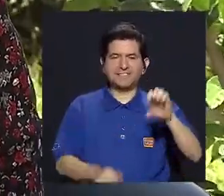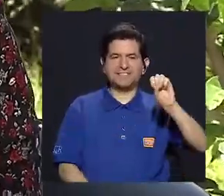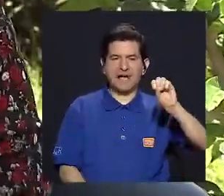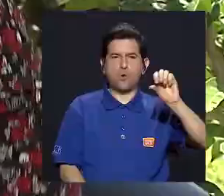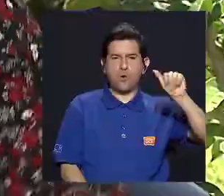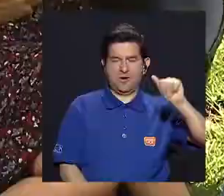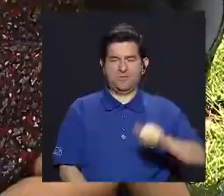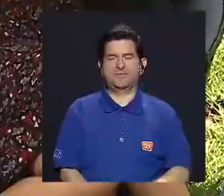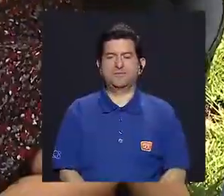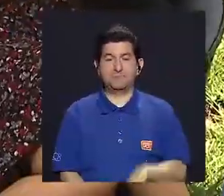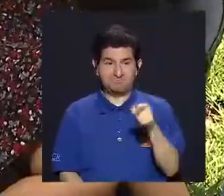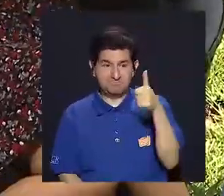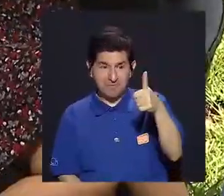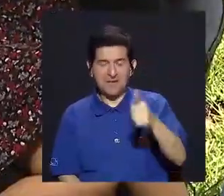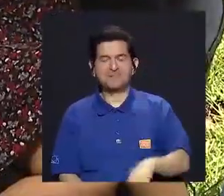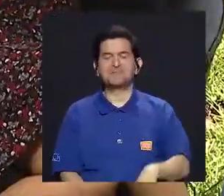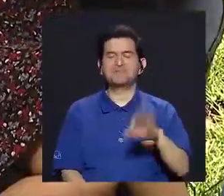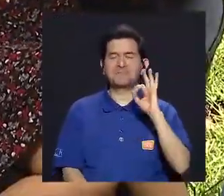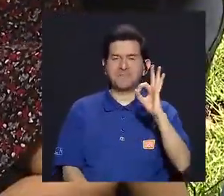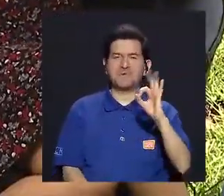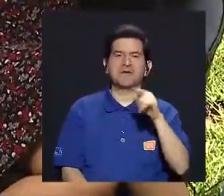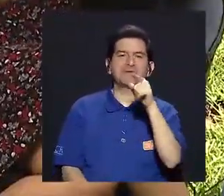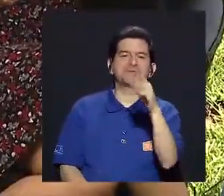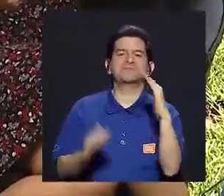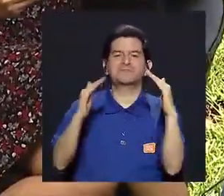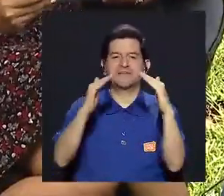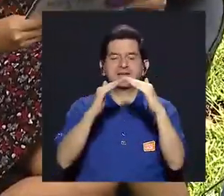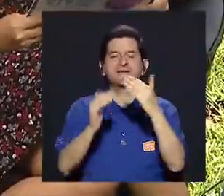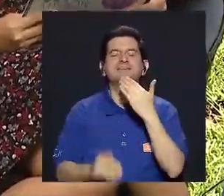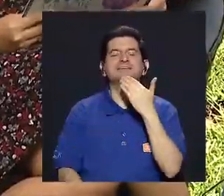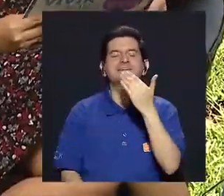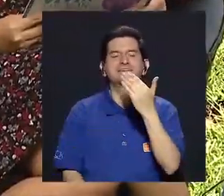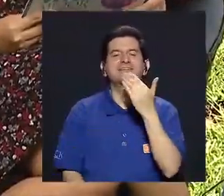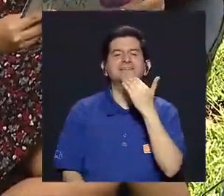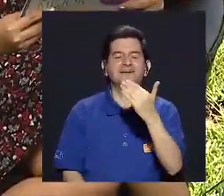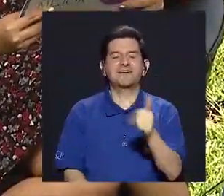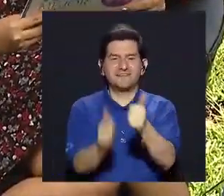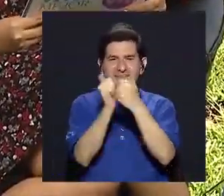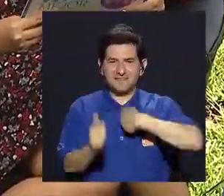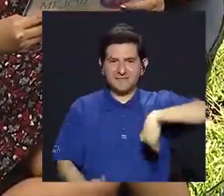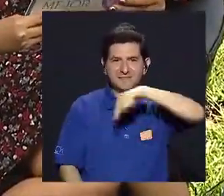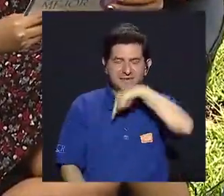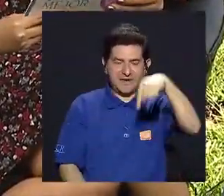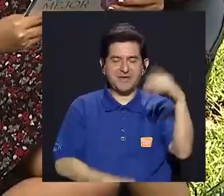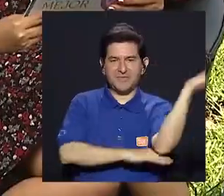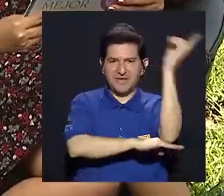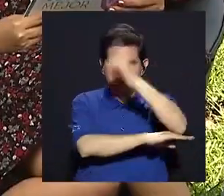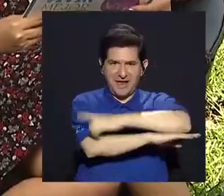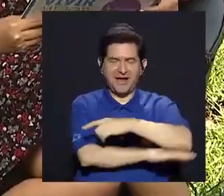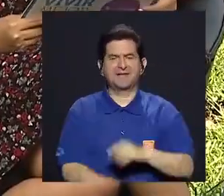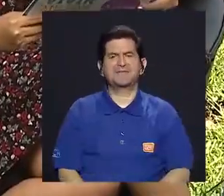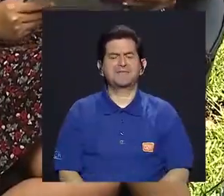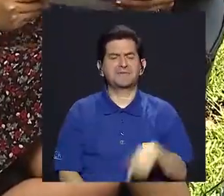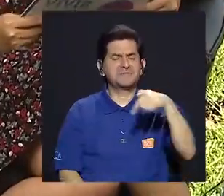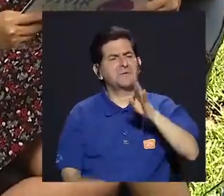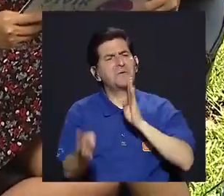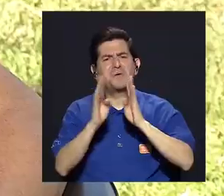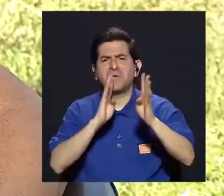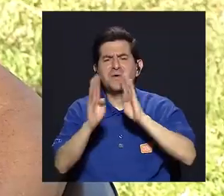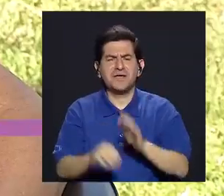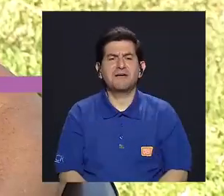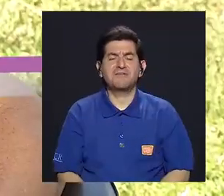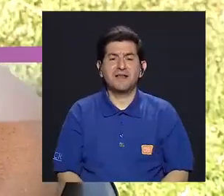compañero saúl aguilar como pasa web y allá en sus hogares muchísimas gracias por acompañarnos el día de hoy hoy ahora vamos a